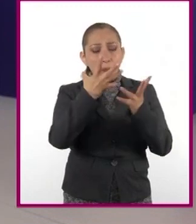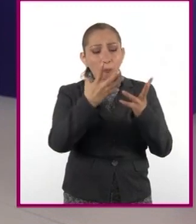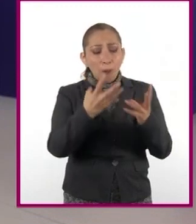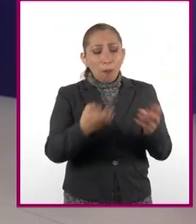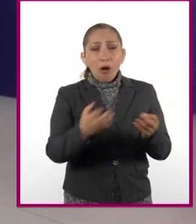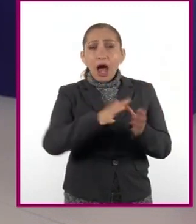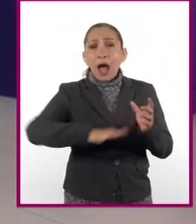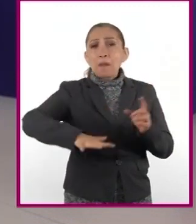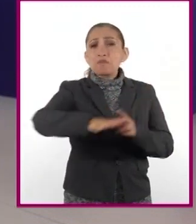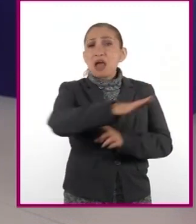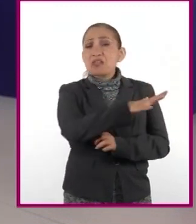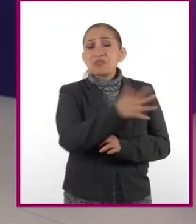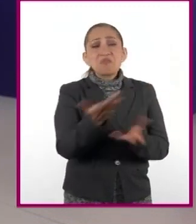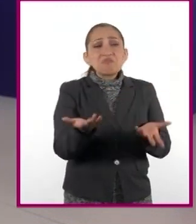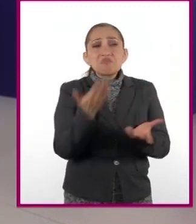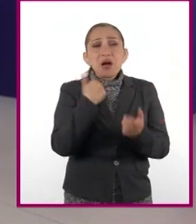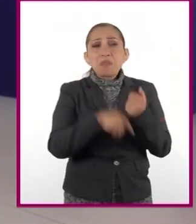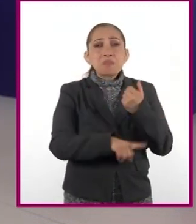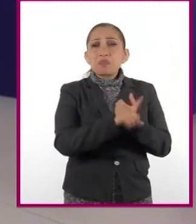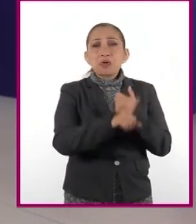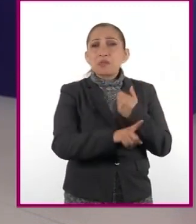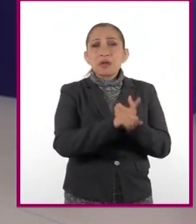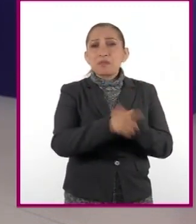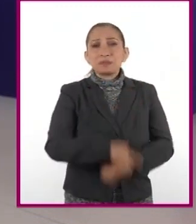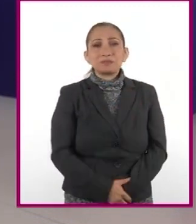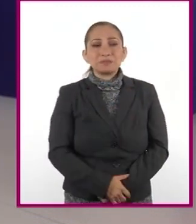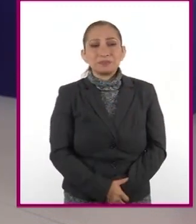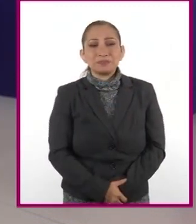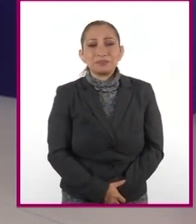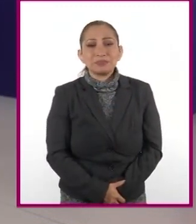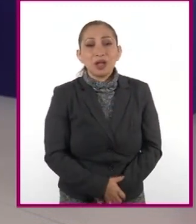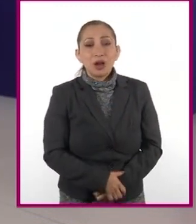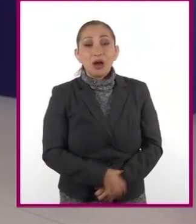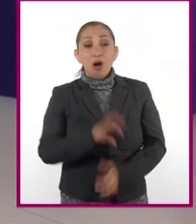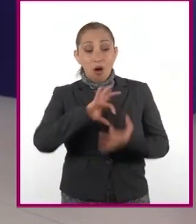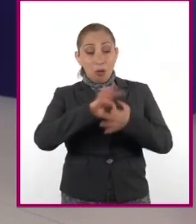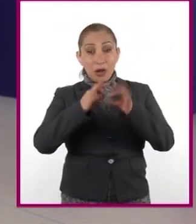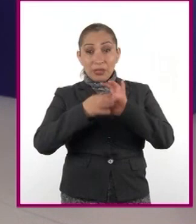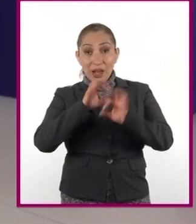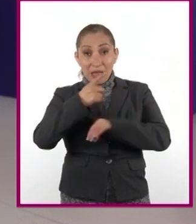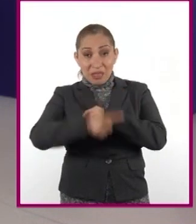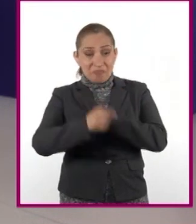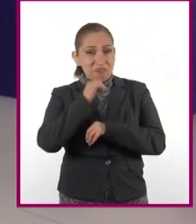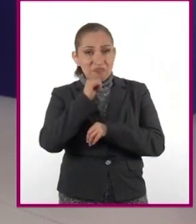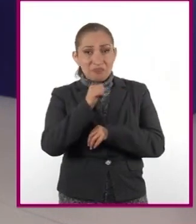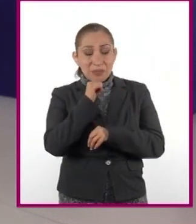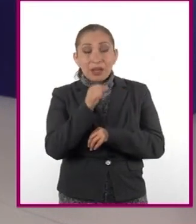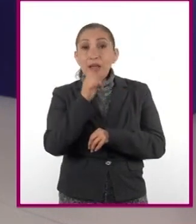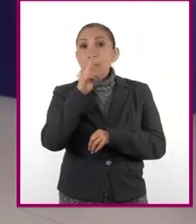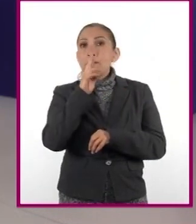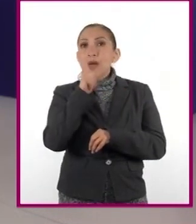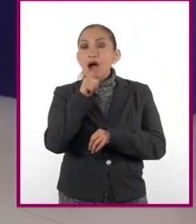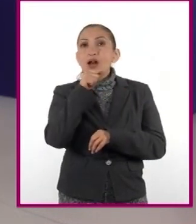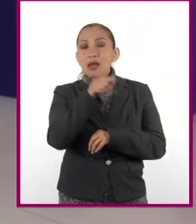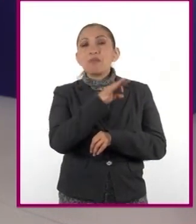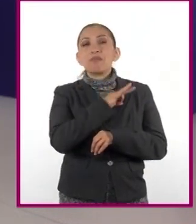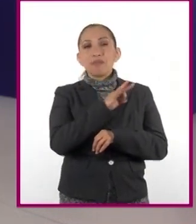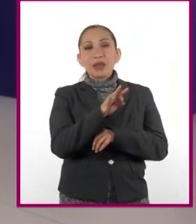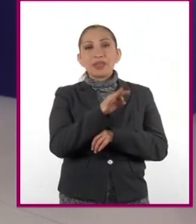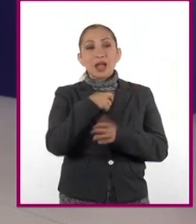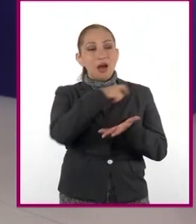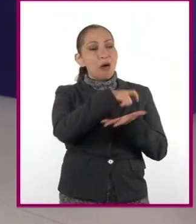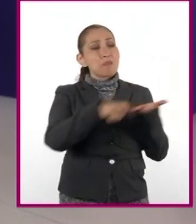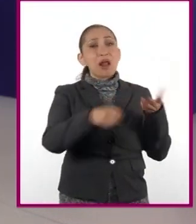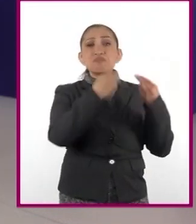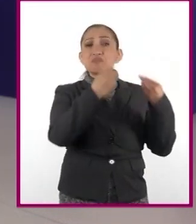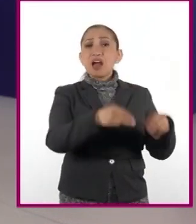al ambiente sin alterar los ciclos biogeoquímicos ni las cadenas tróficas. Y lo mejor es que lo pueden adquirir